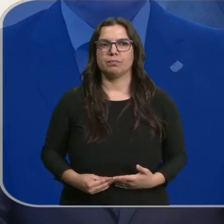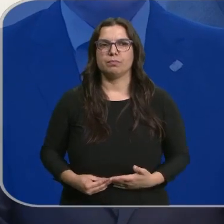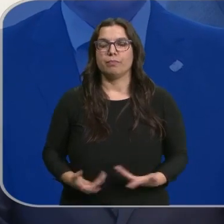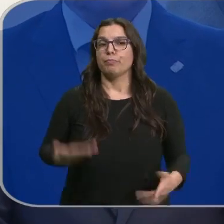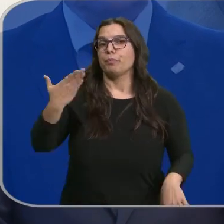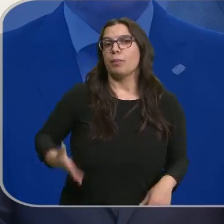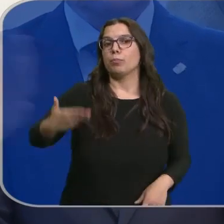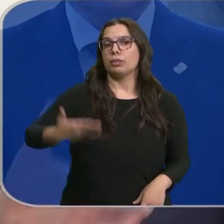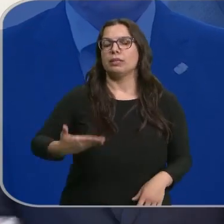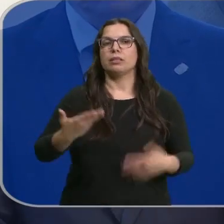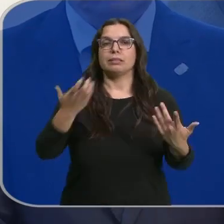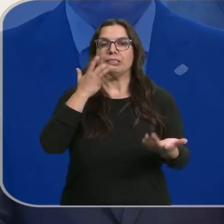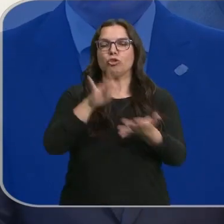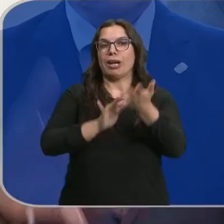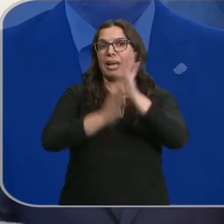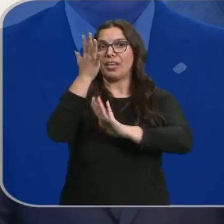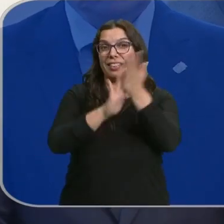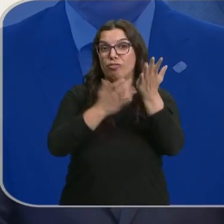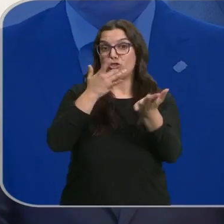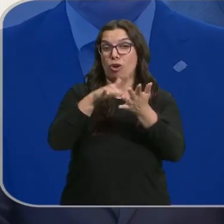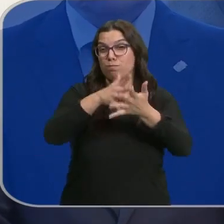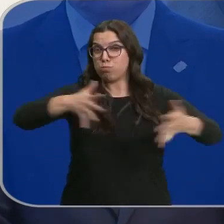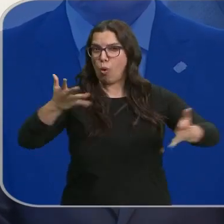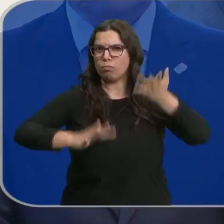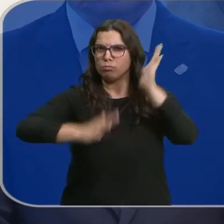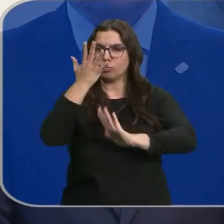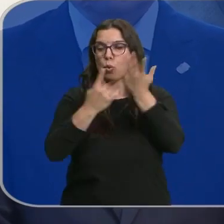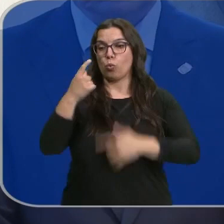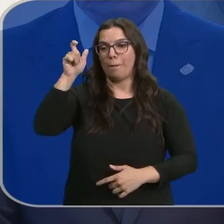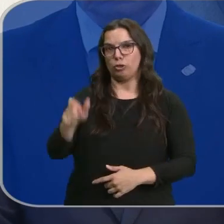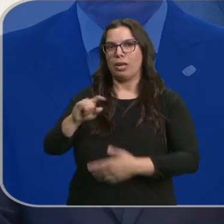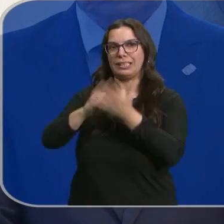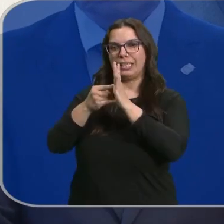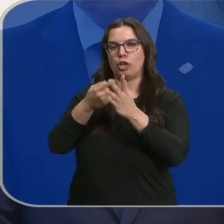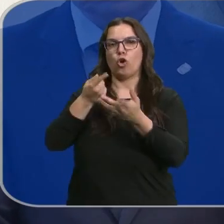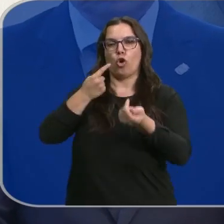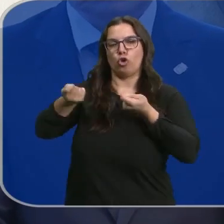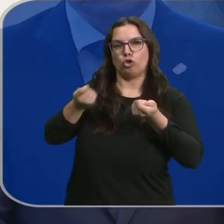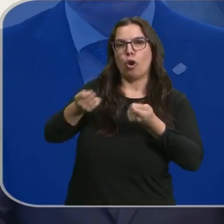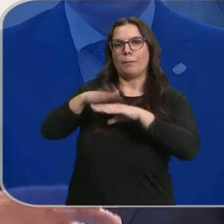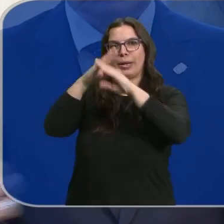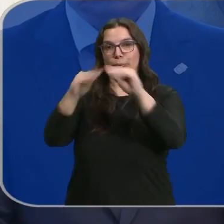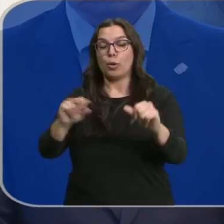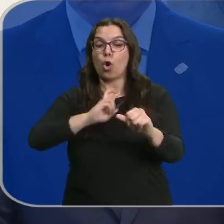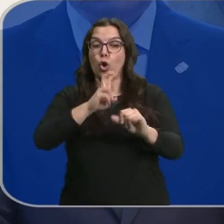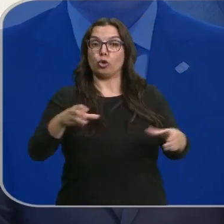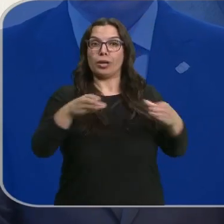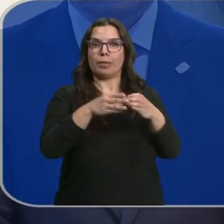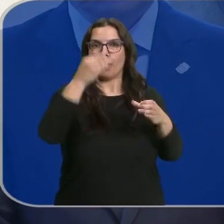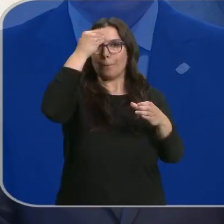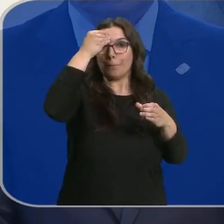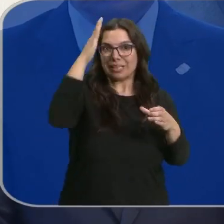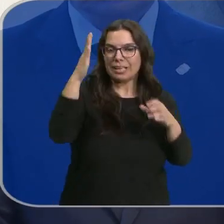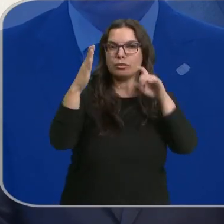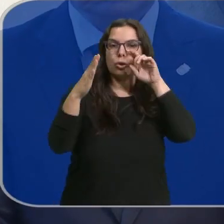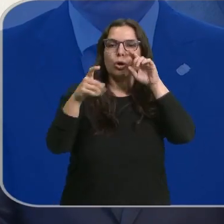Es muy relevante que en un determinado incendio, sobre todo en incendios grandes, aparte de que haya un técnico de extinción dirigiendo las labores, haya otro equipo pensante